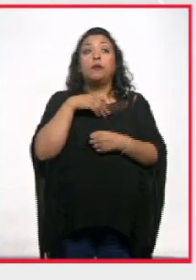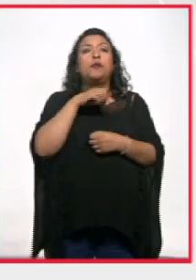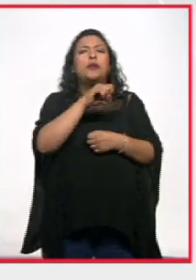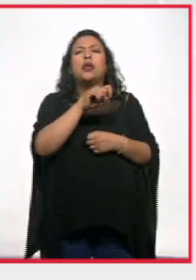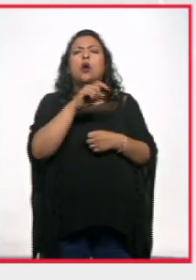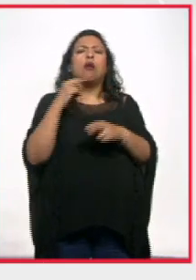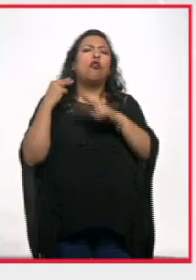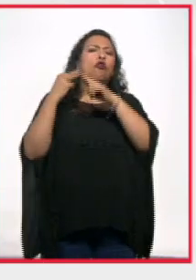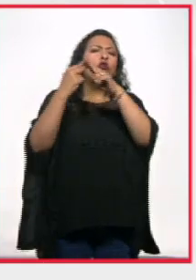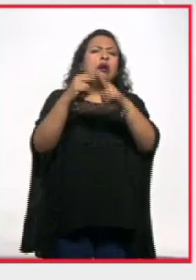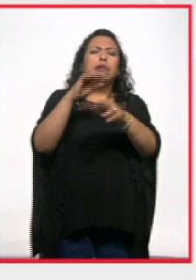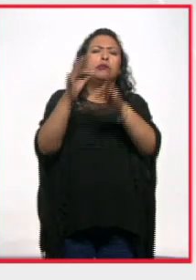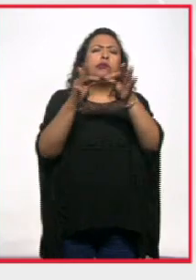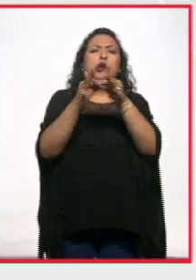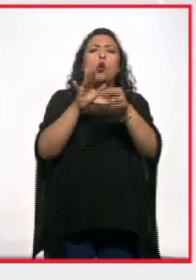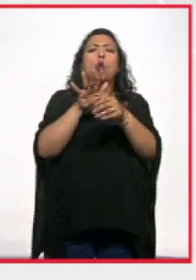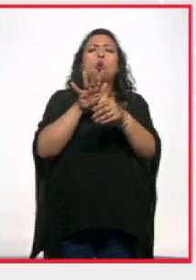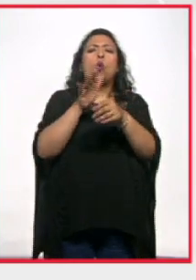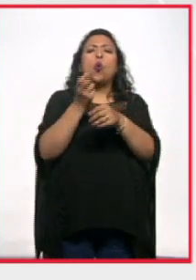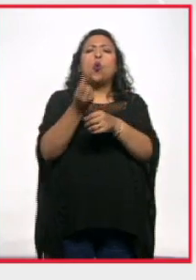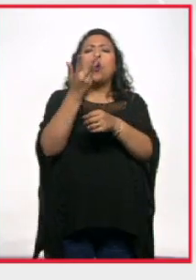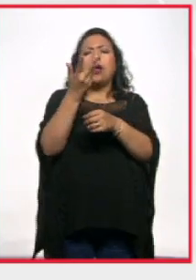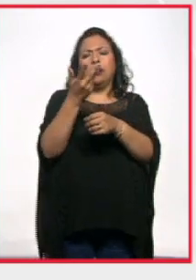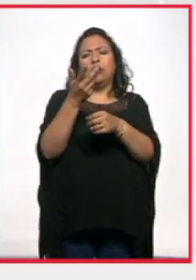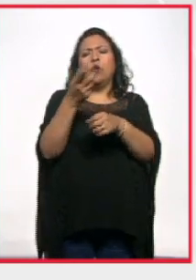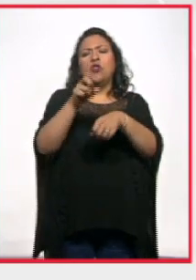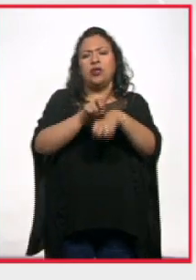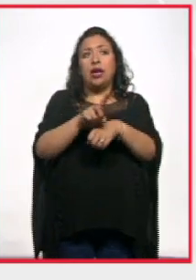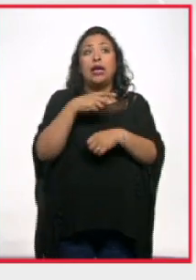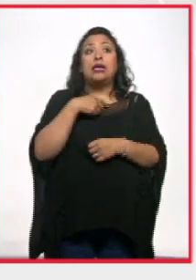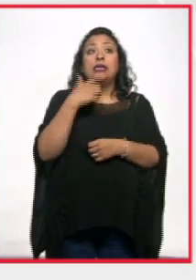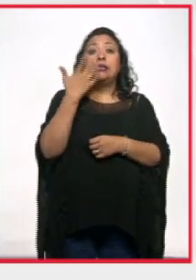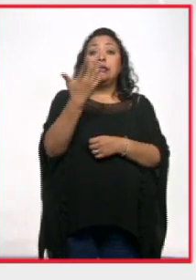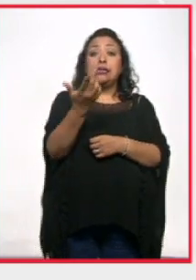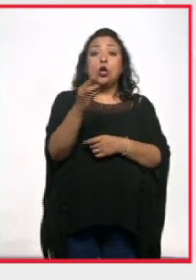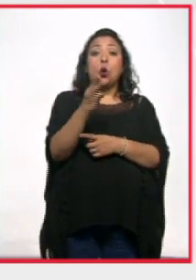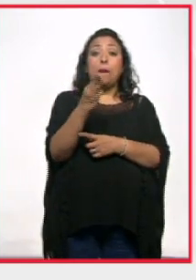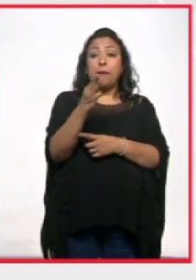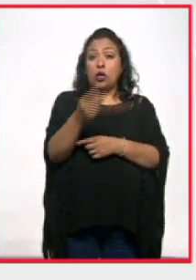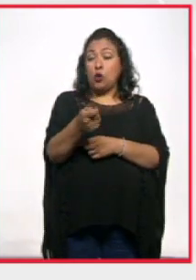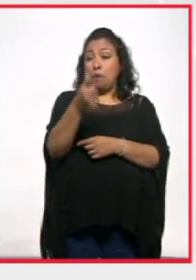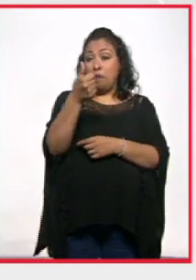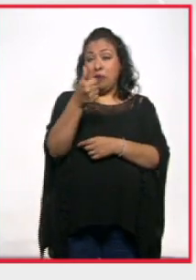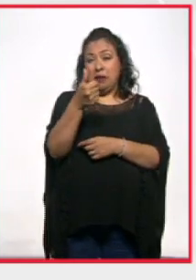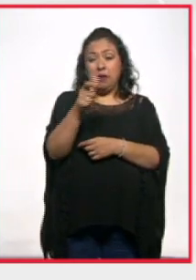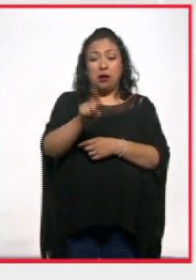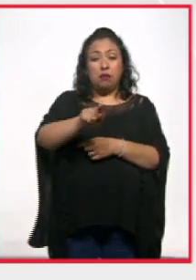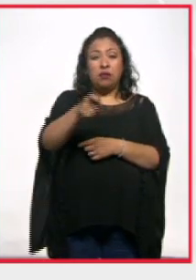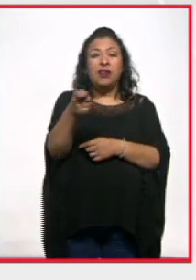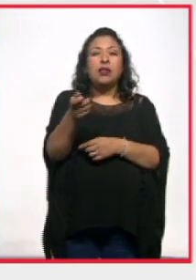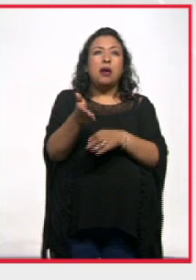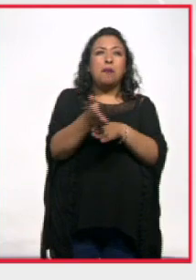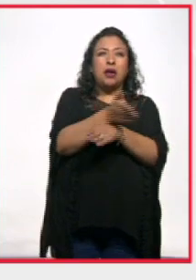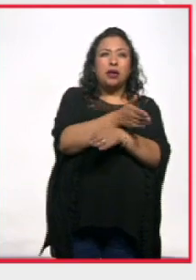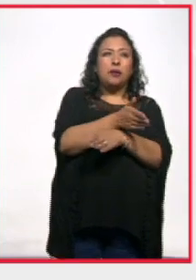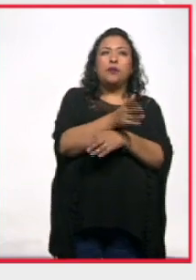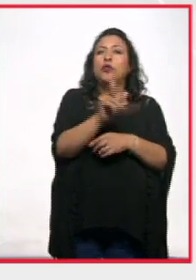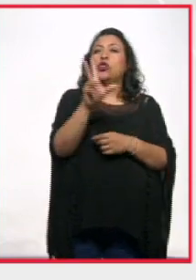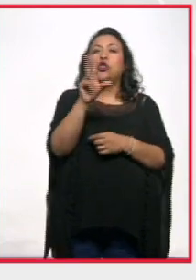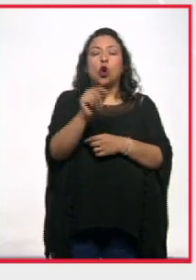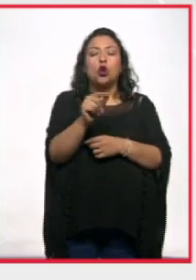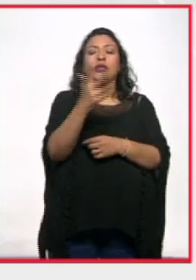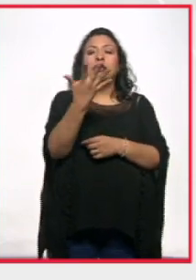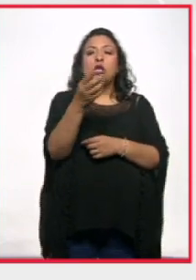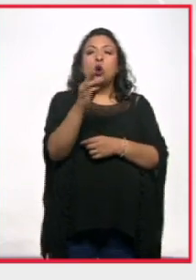se cumple la efeméride? 5 de mayo fue el primer programa. O sea, la efeméride ya pasó. No, 5 de mayo